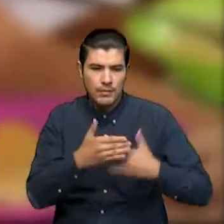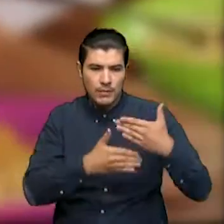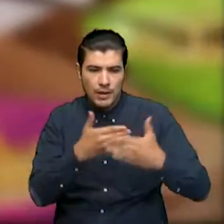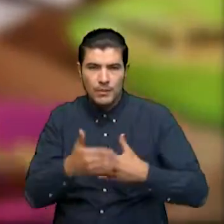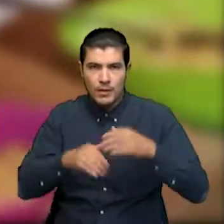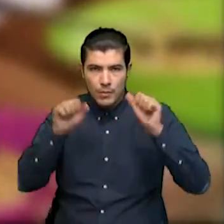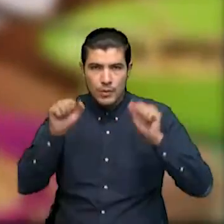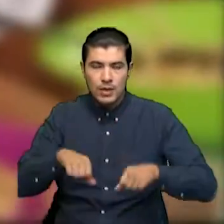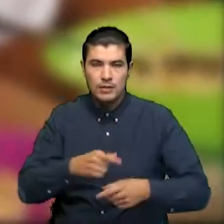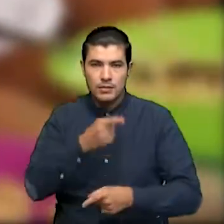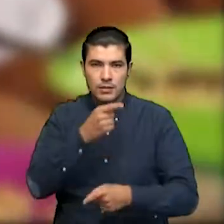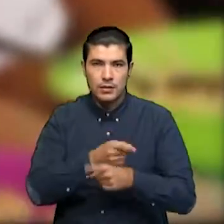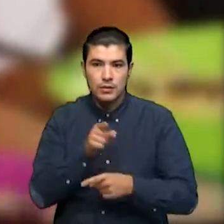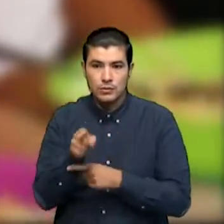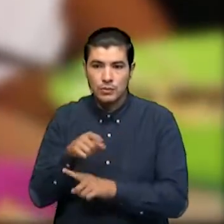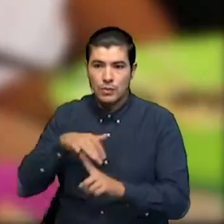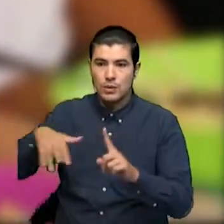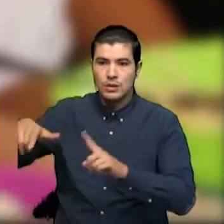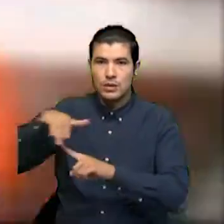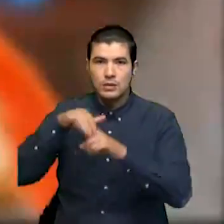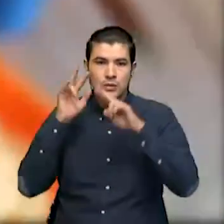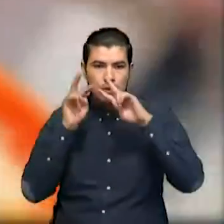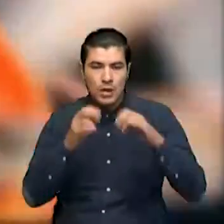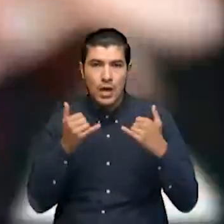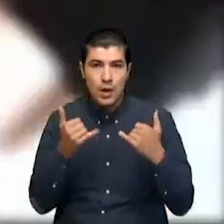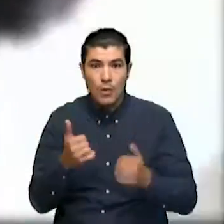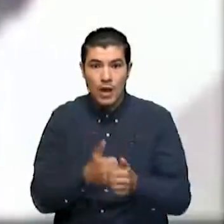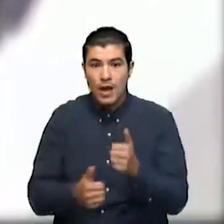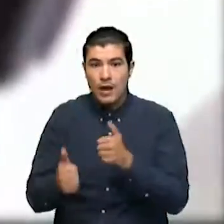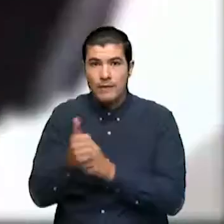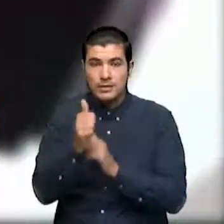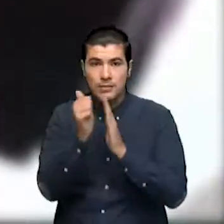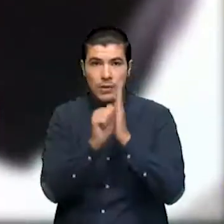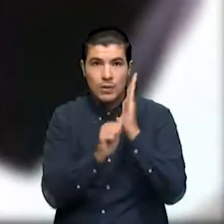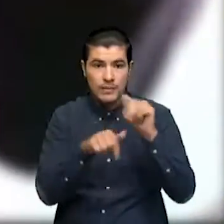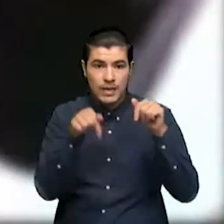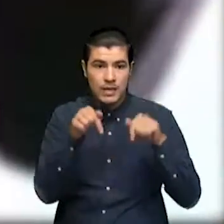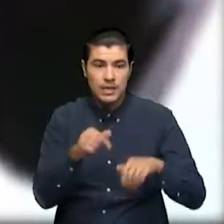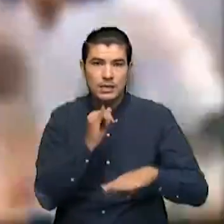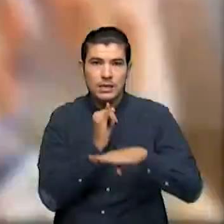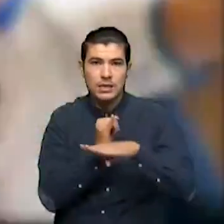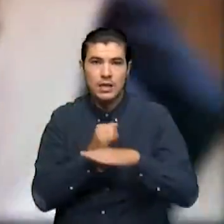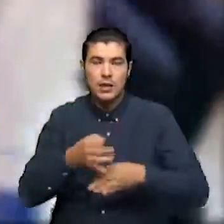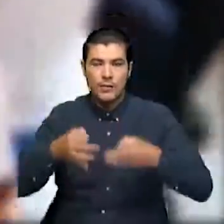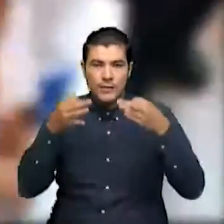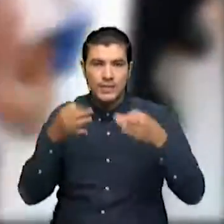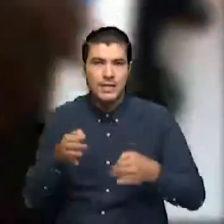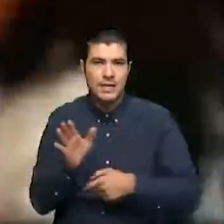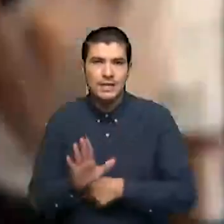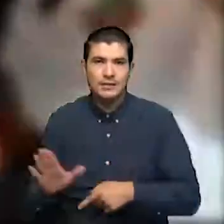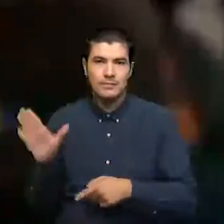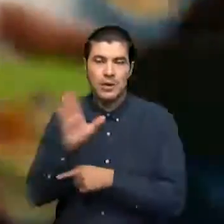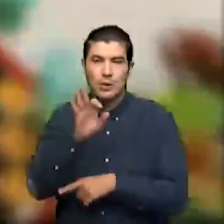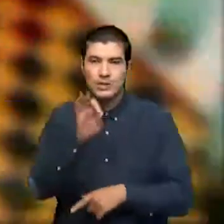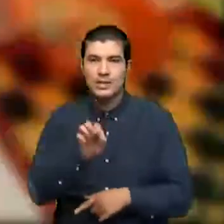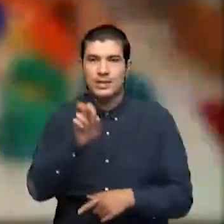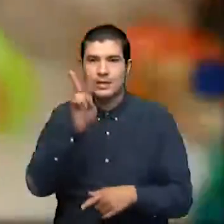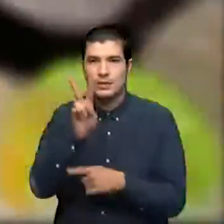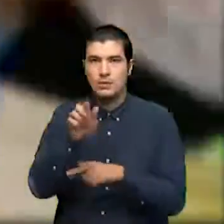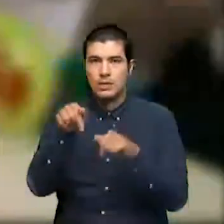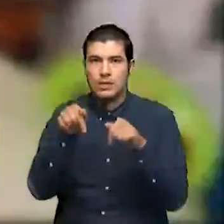para la ejecución el contexto operativo en el cual avanza el pan en las instituciones educativas oficiales de los 82 municipios